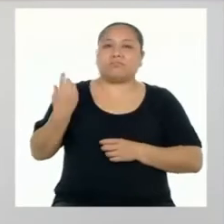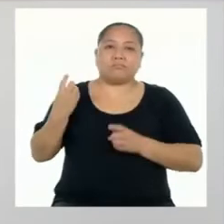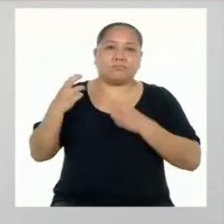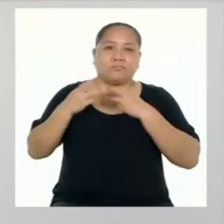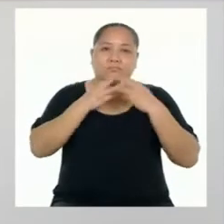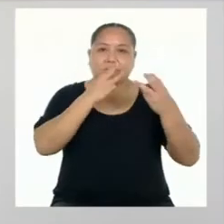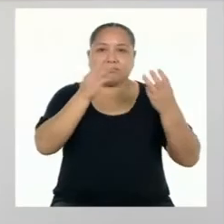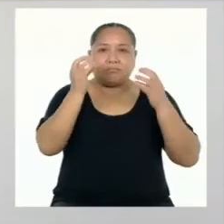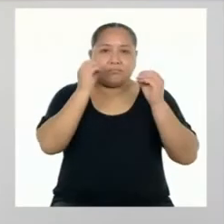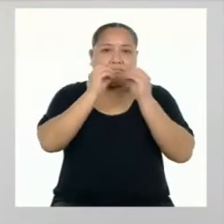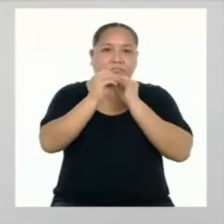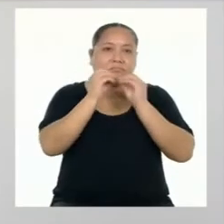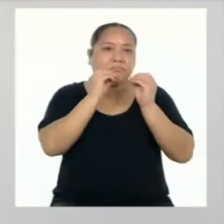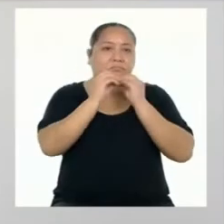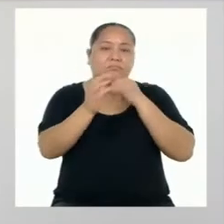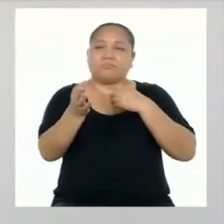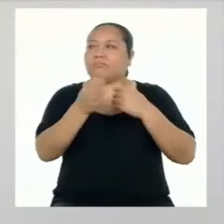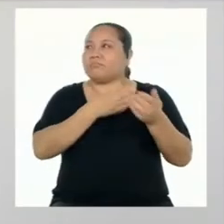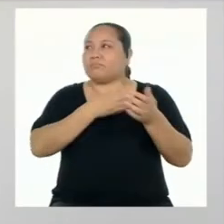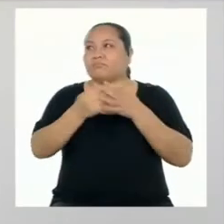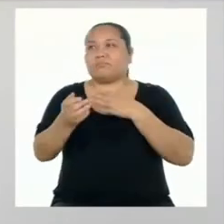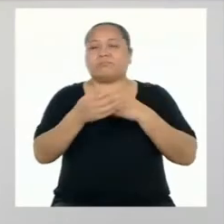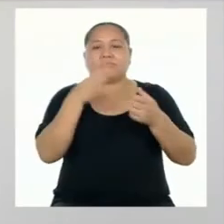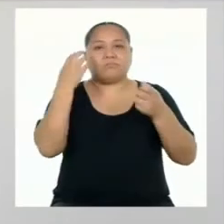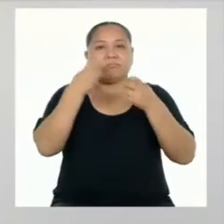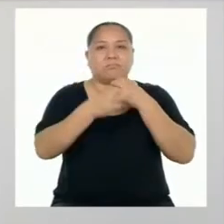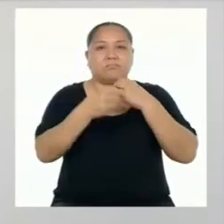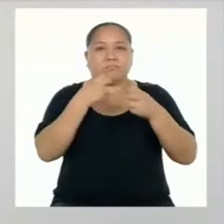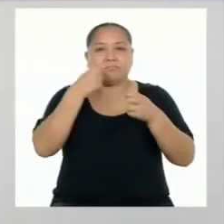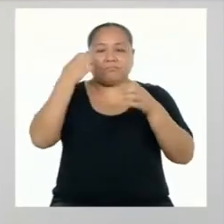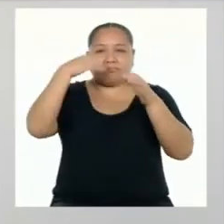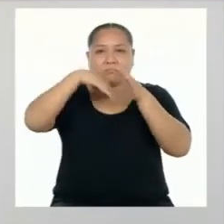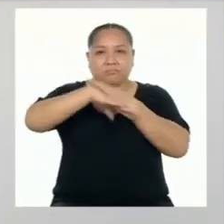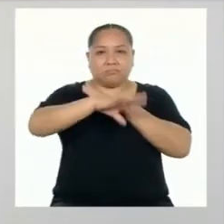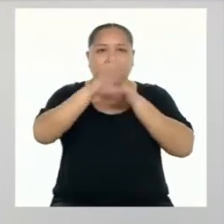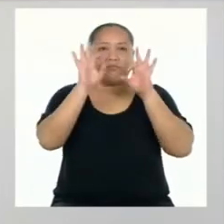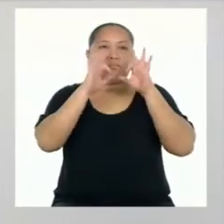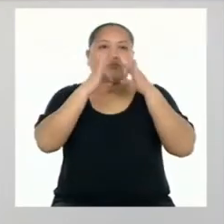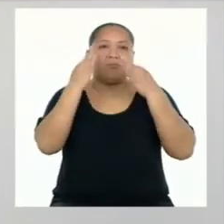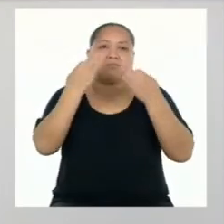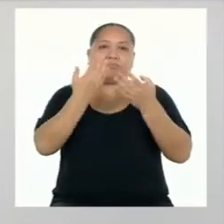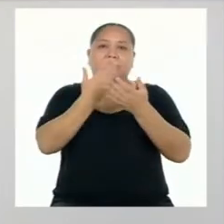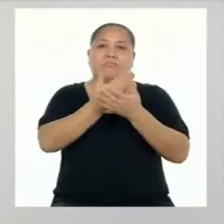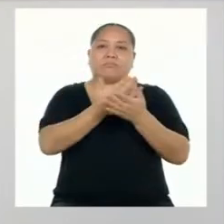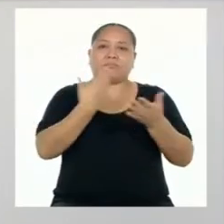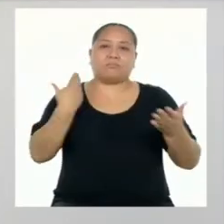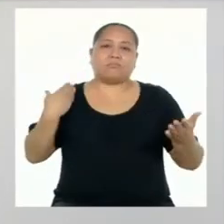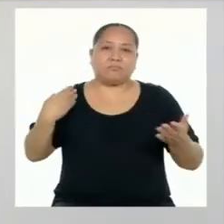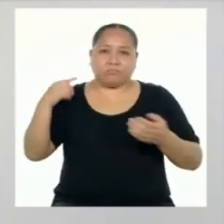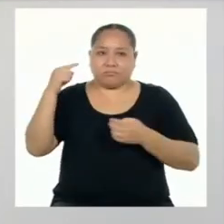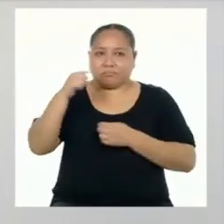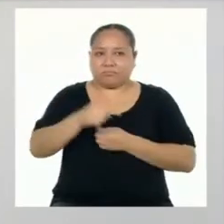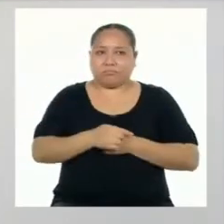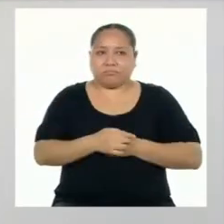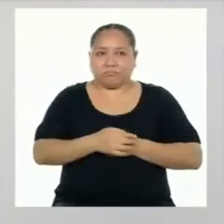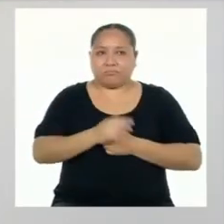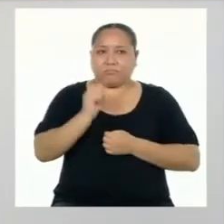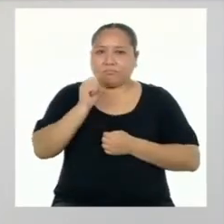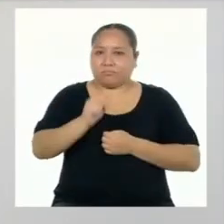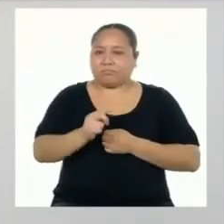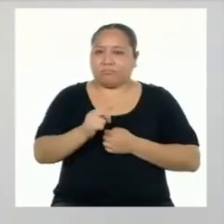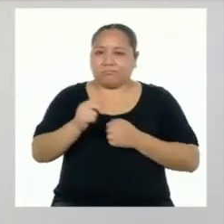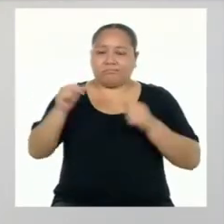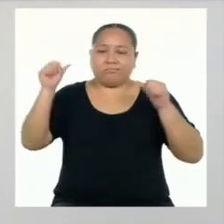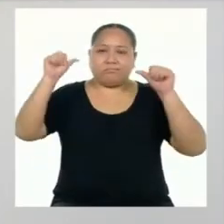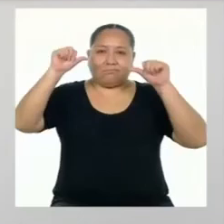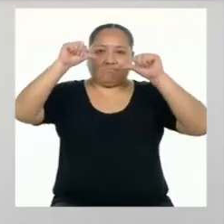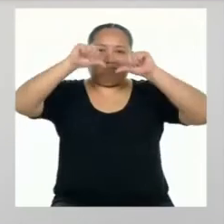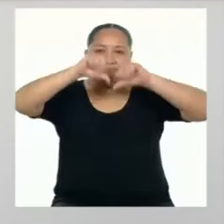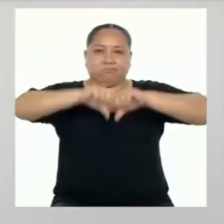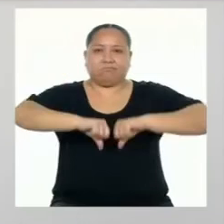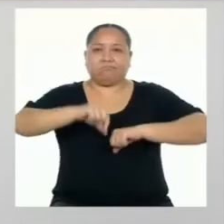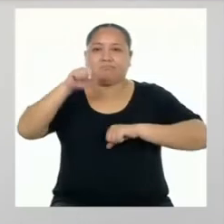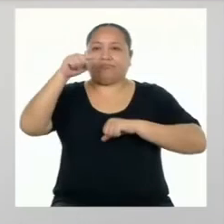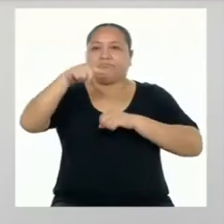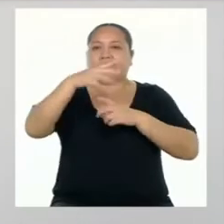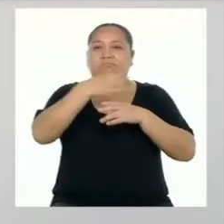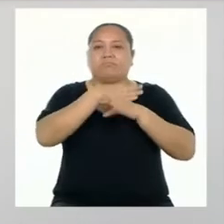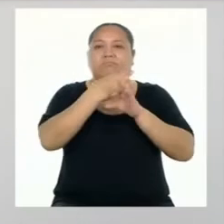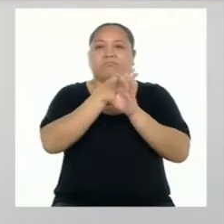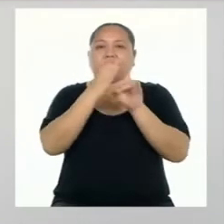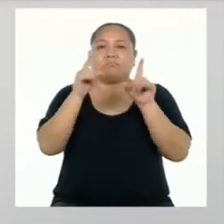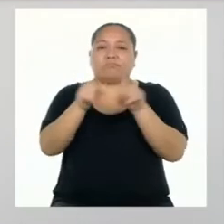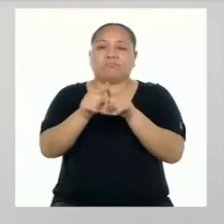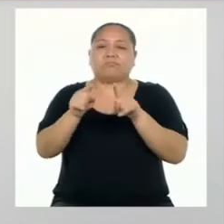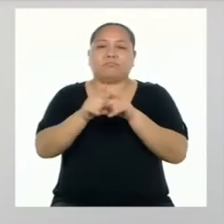de solucionar cualquier conflicto dentro de la familia antes de que la situación empeore. De esta manera